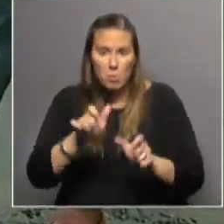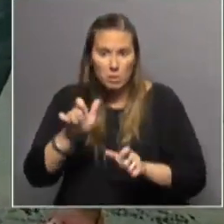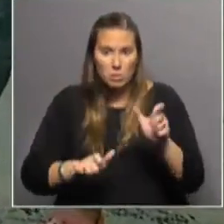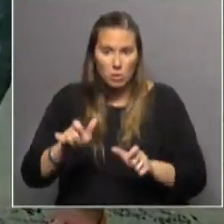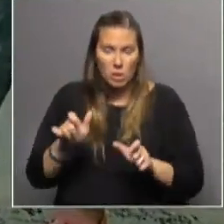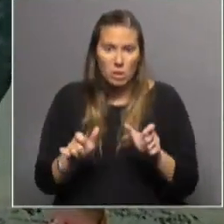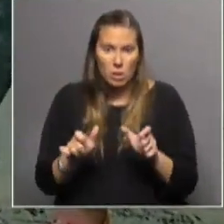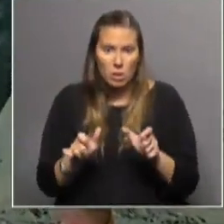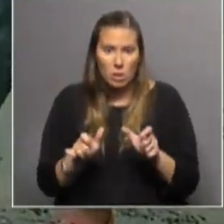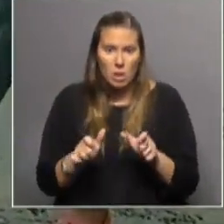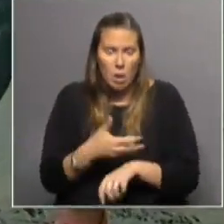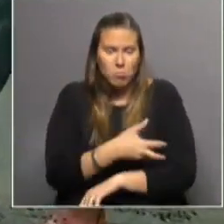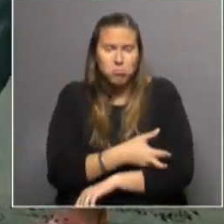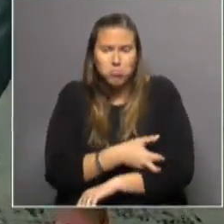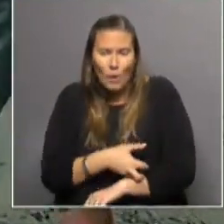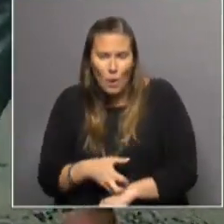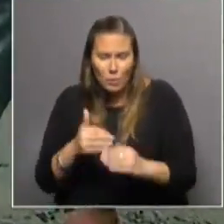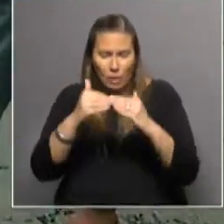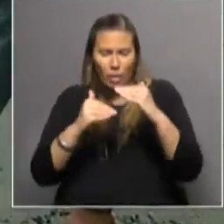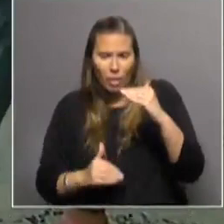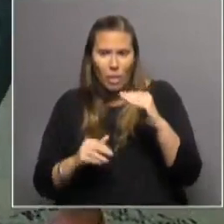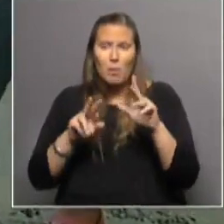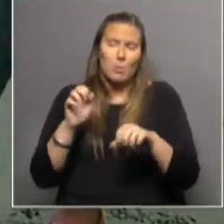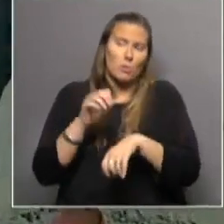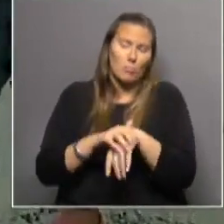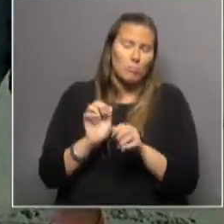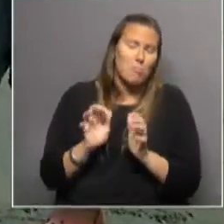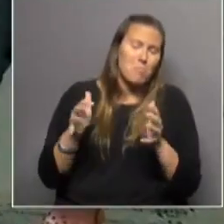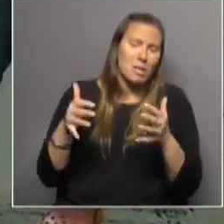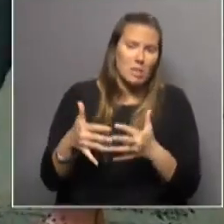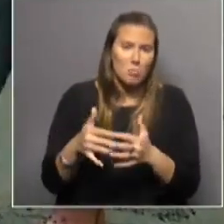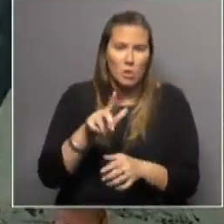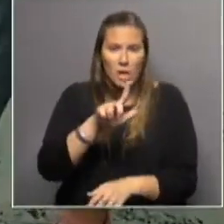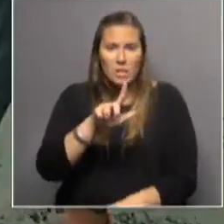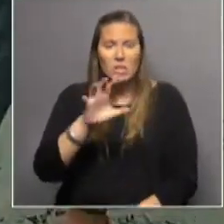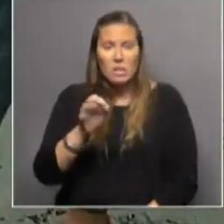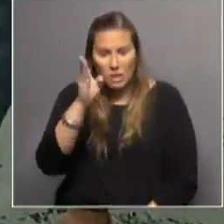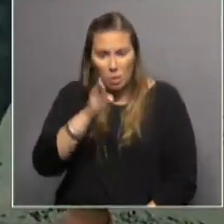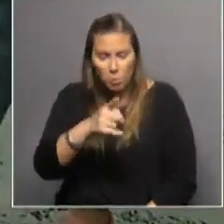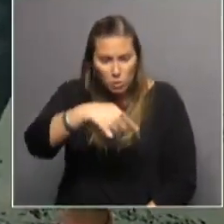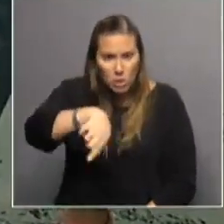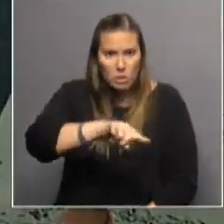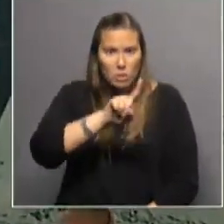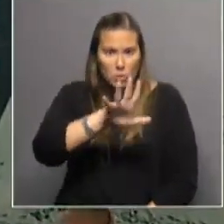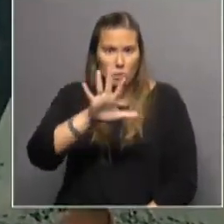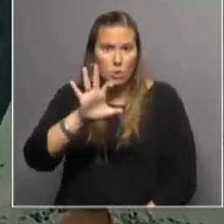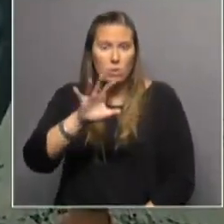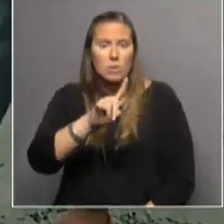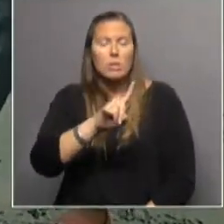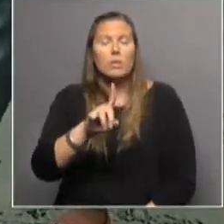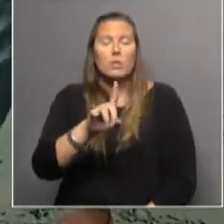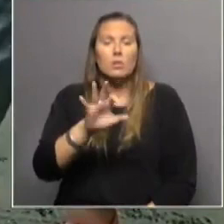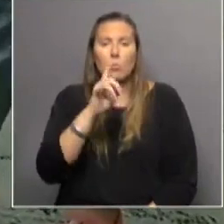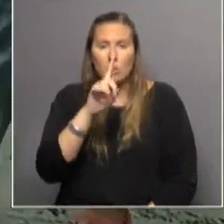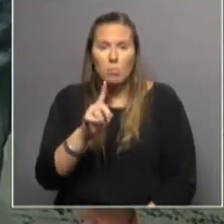la pobreza con el tema de la pandemia. 70% de esas, 150.000, somos mujeres,